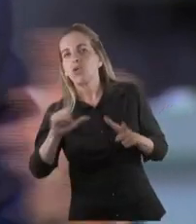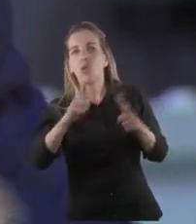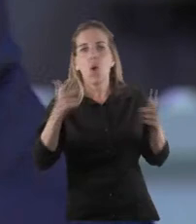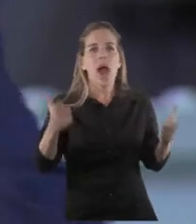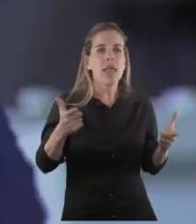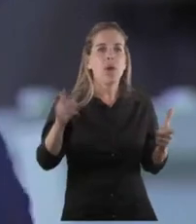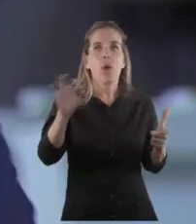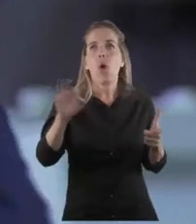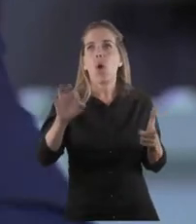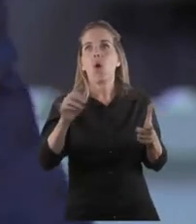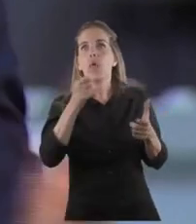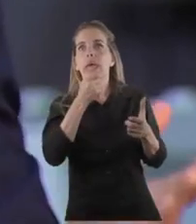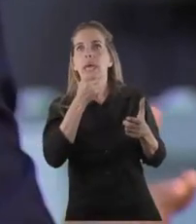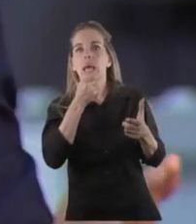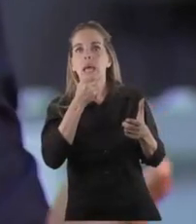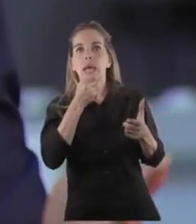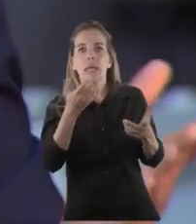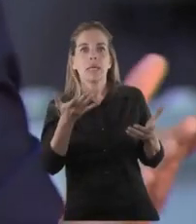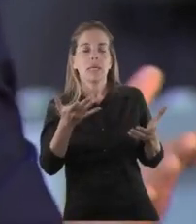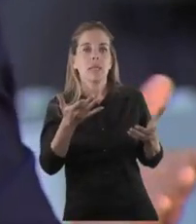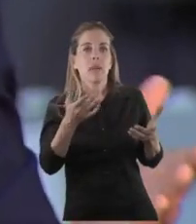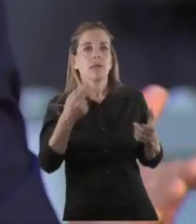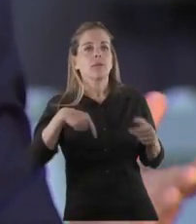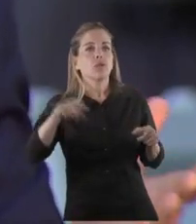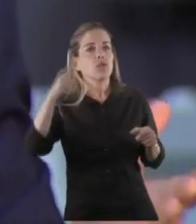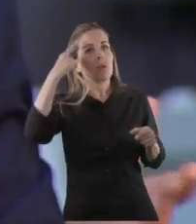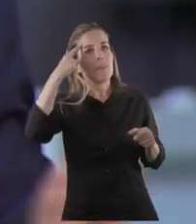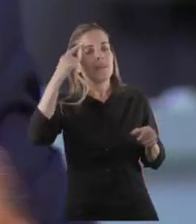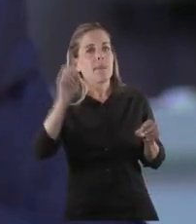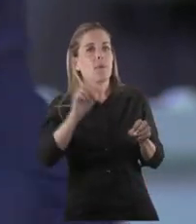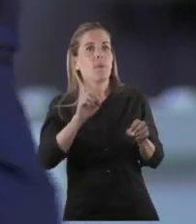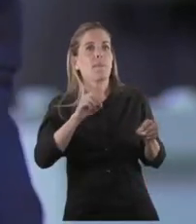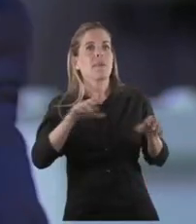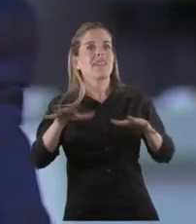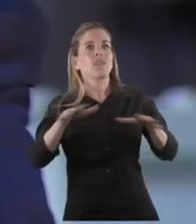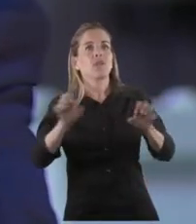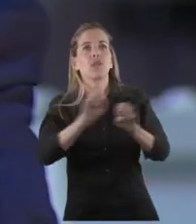de más riesgos que una pandemia, ya era suficiente la pandemia.